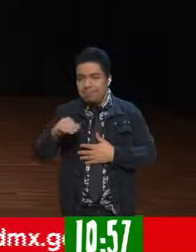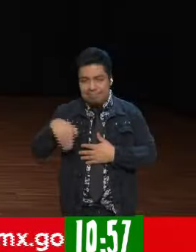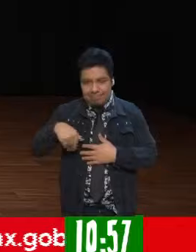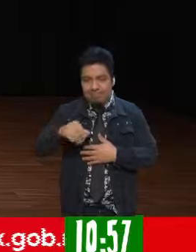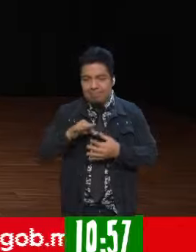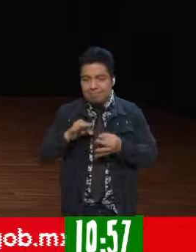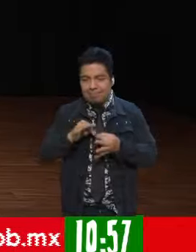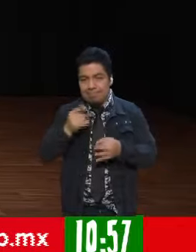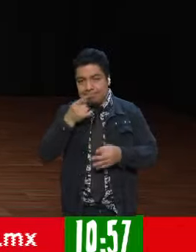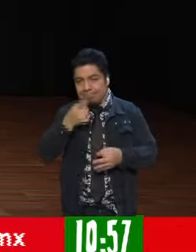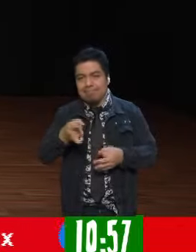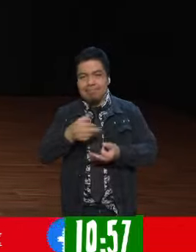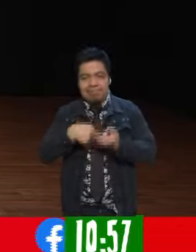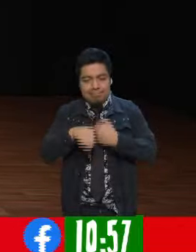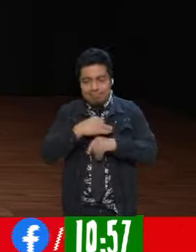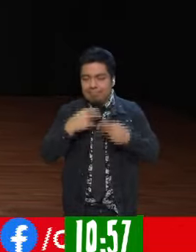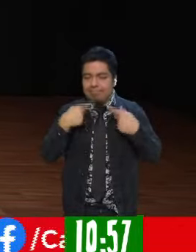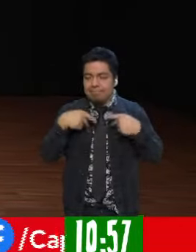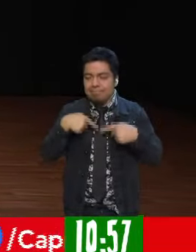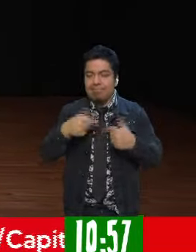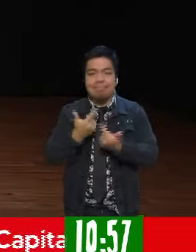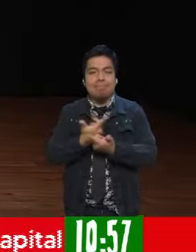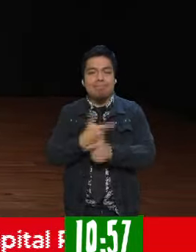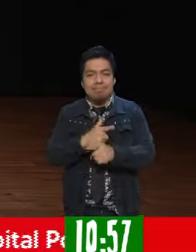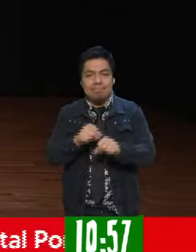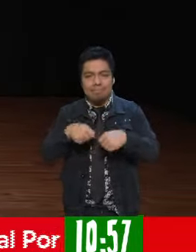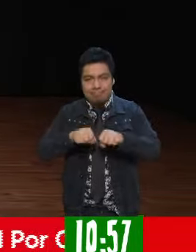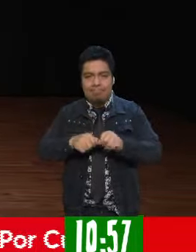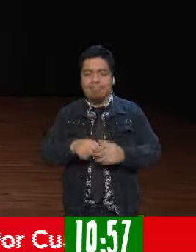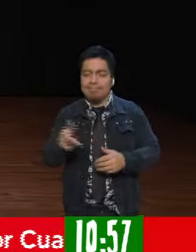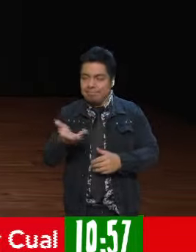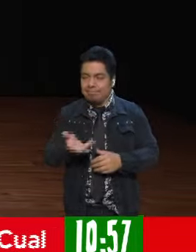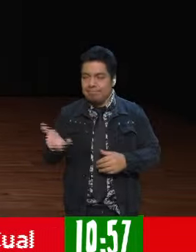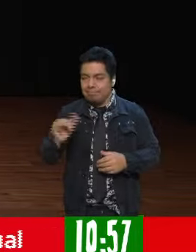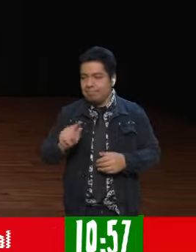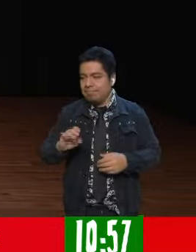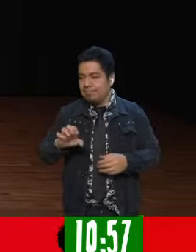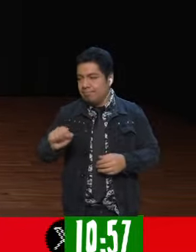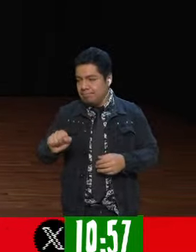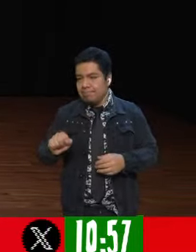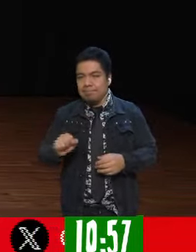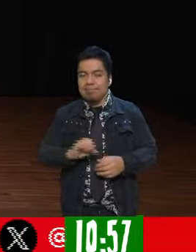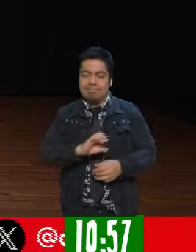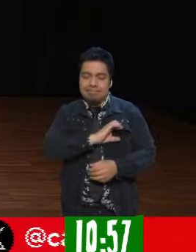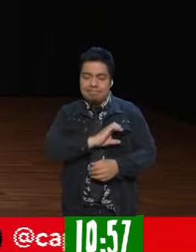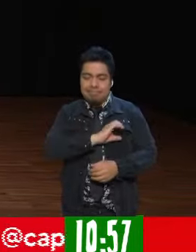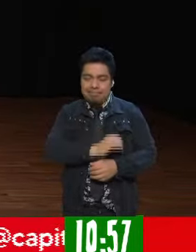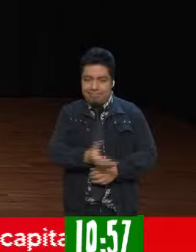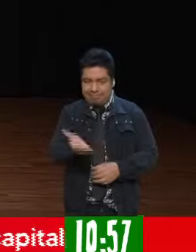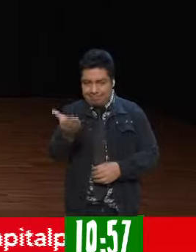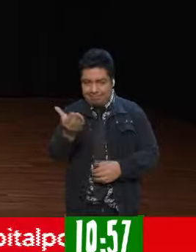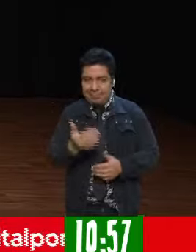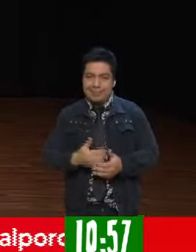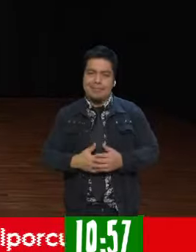justamente. A toda la banda y los mototaxistas de la Tepalcates. Y anexa. Con todo nuestro amor. ¡Venga!